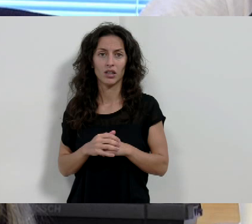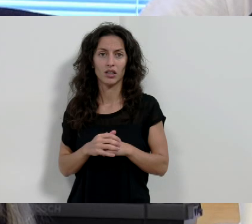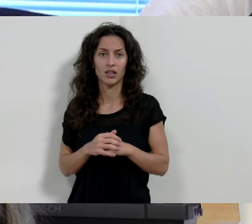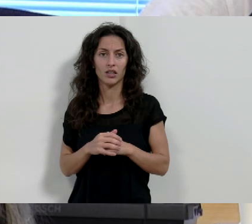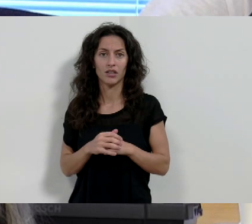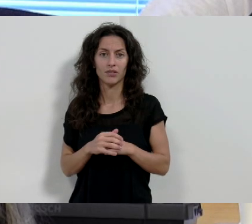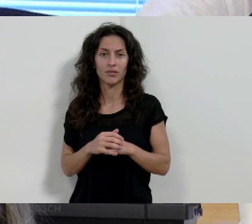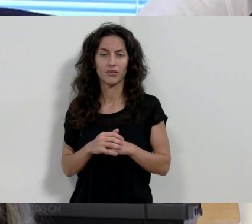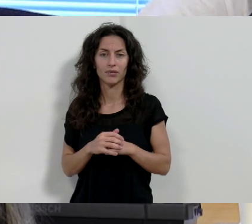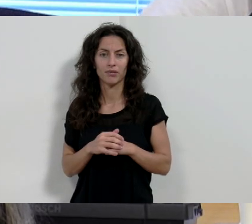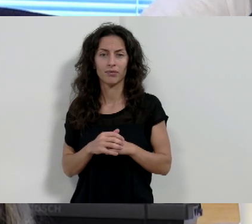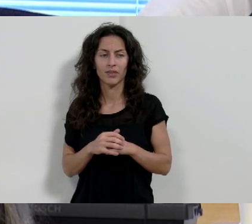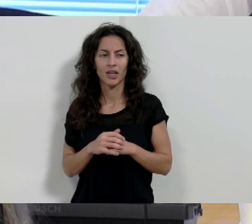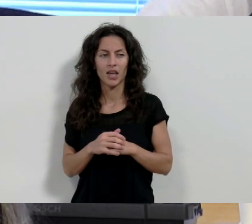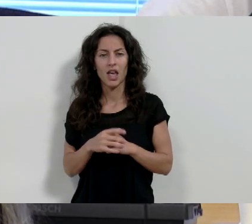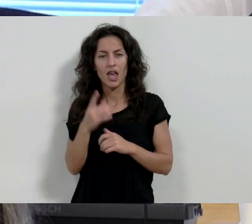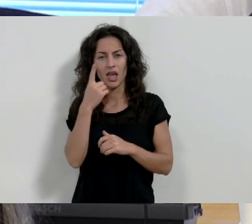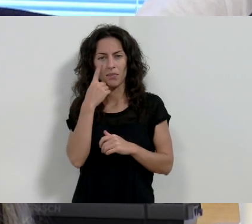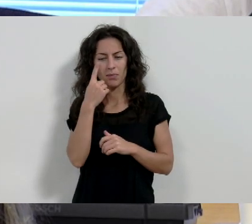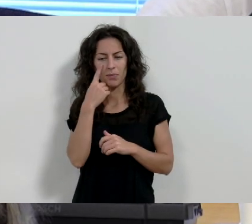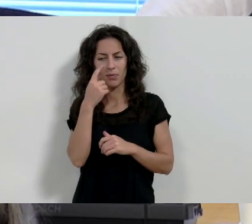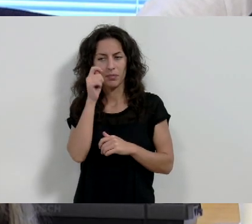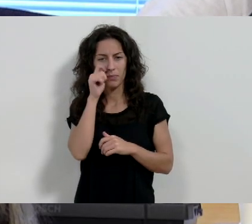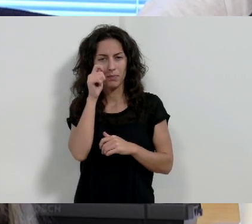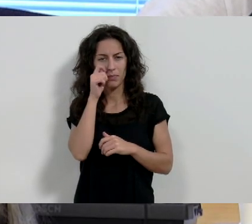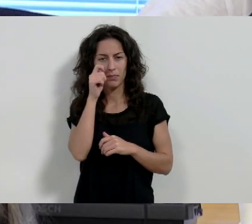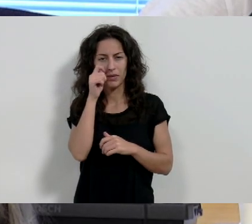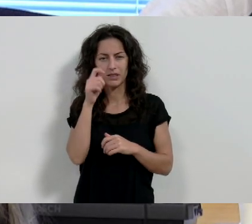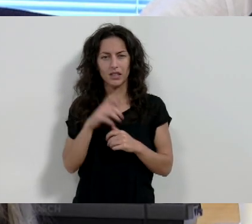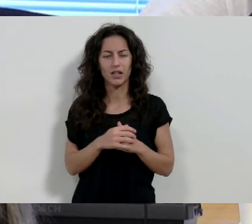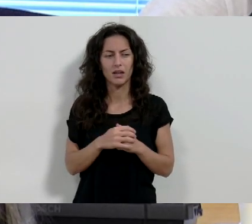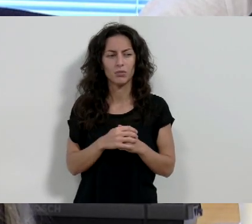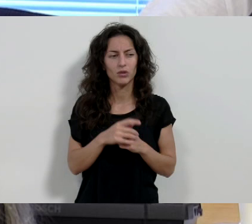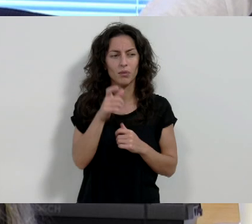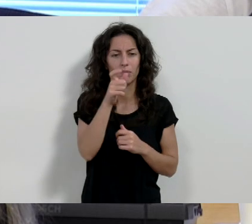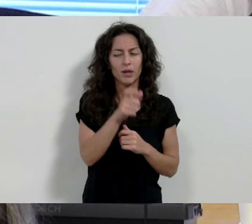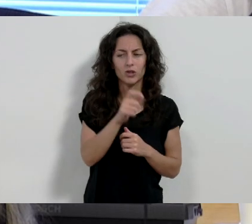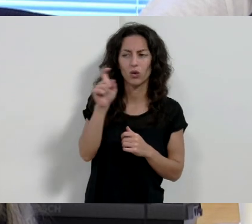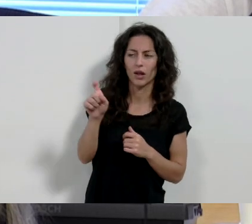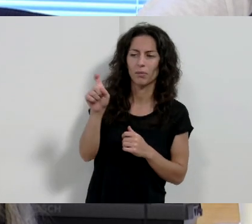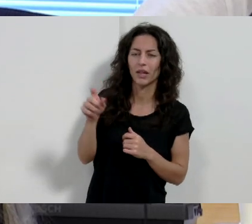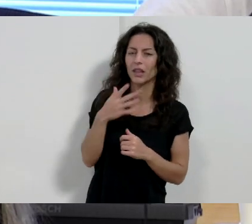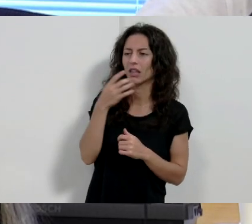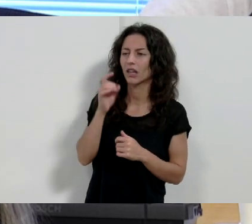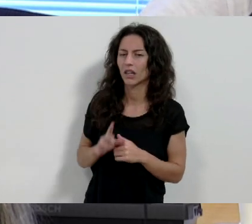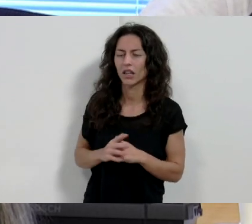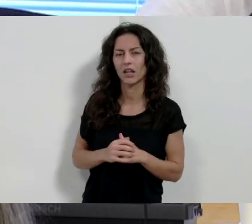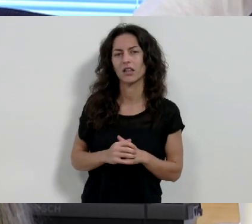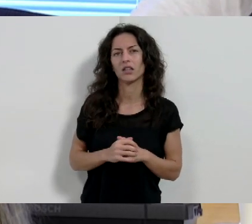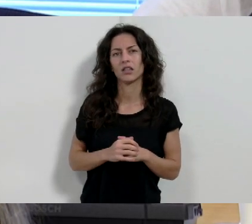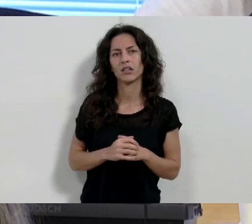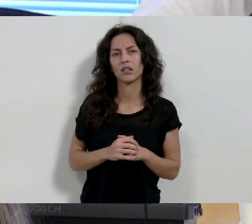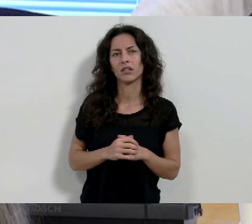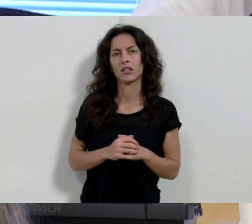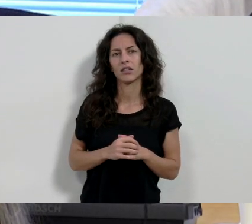toda la ciudad. No vamos a, como institución, como administración, establecer medidas para averiguar quién lo hace. Tenemos un montón